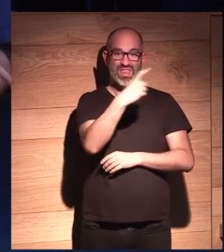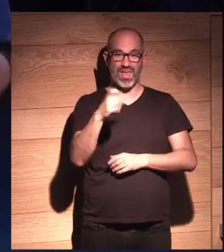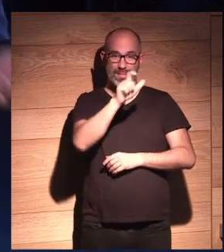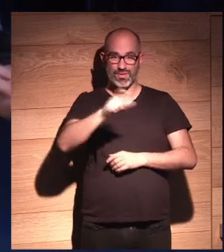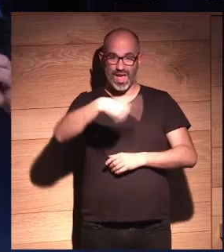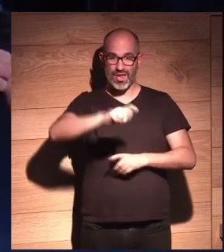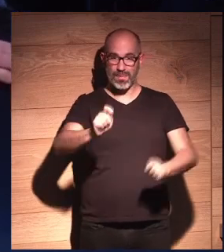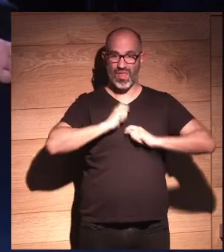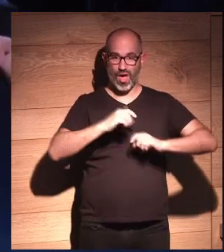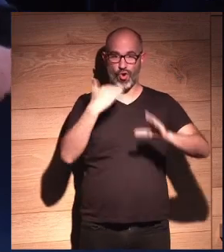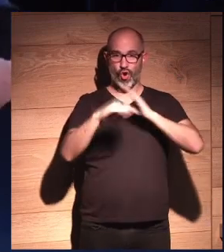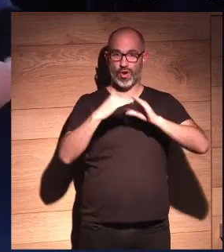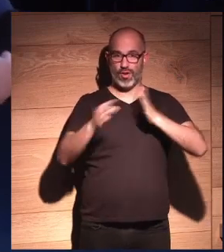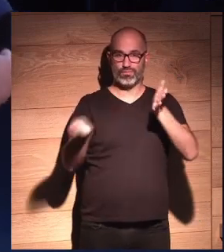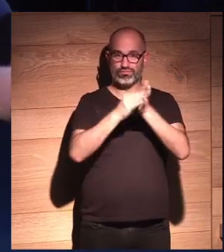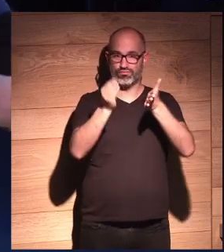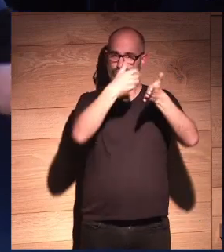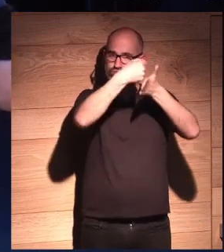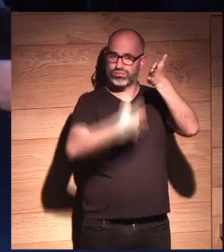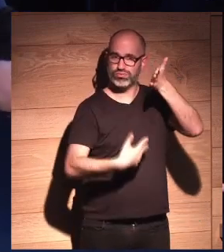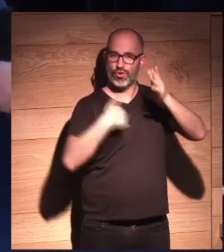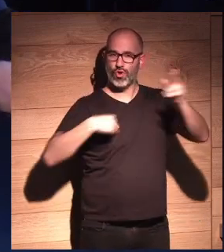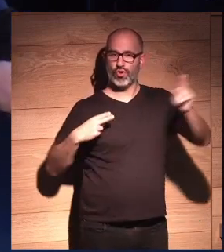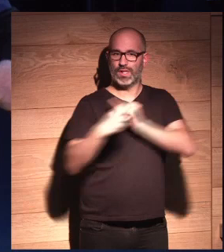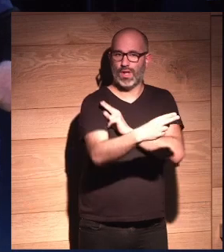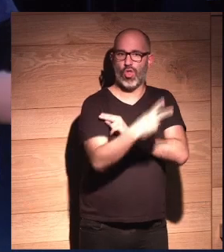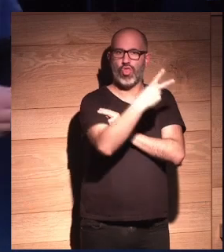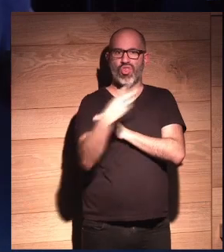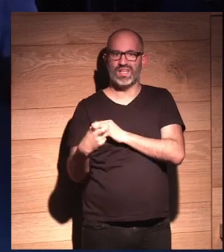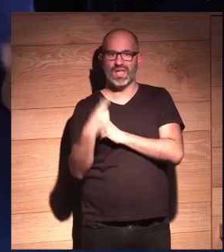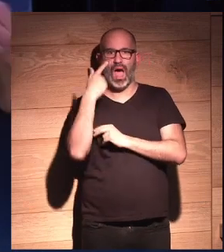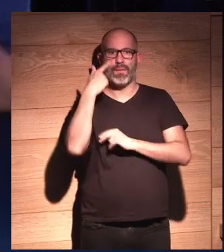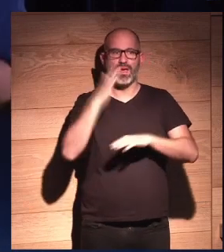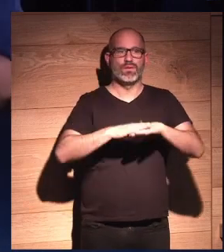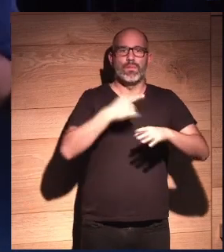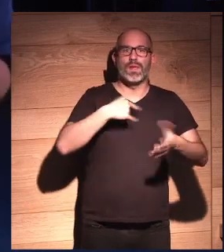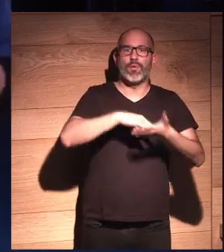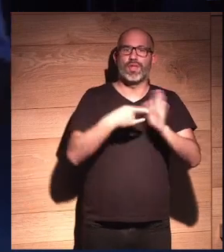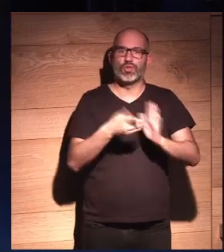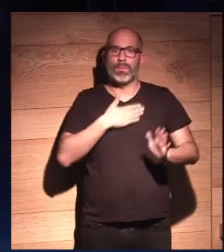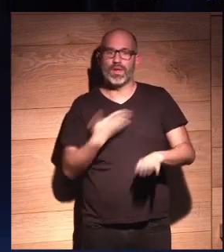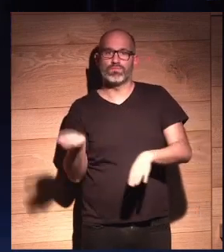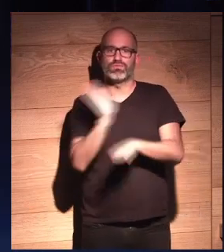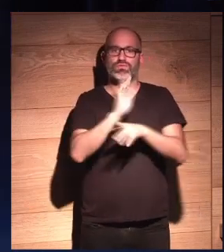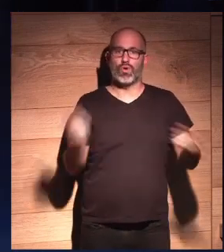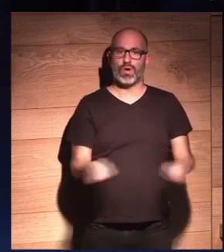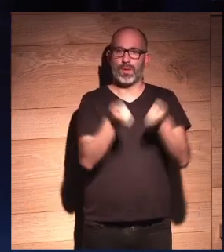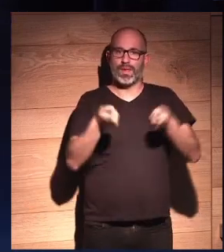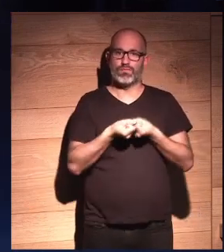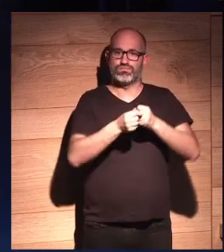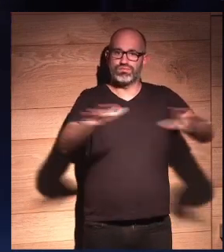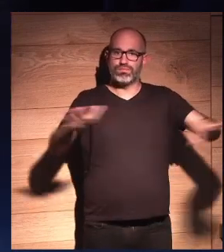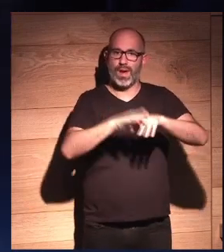correo electrónico, he contestado con un correo electrónico a las 200 diciendo que, oye, mi proyecto, voy a lanzar una campaña de